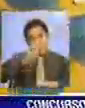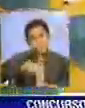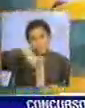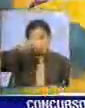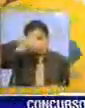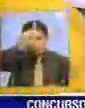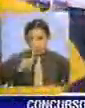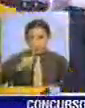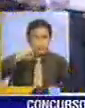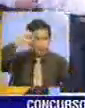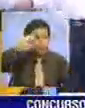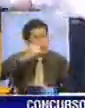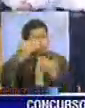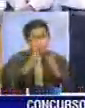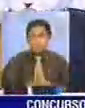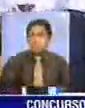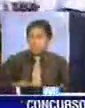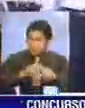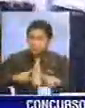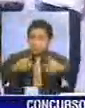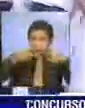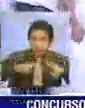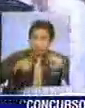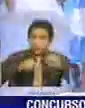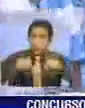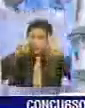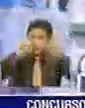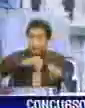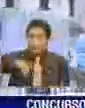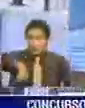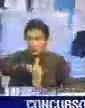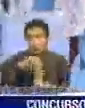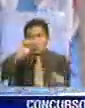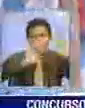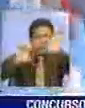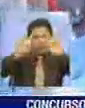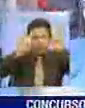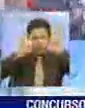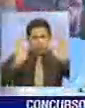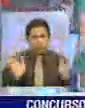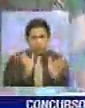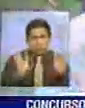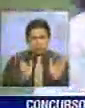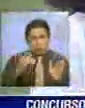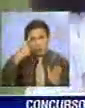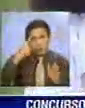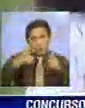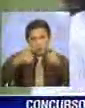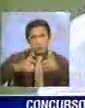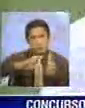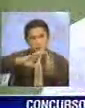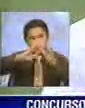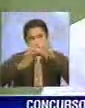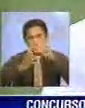el último carro alegórico toca un tema también que estamos tratando de impulsar en beneficio de nuestro ambiente, el reciclaje